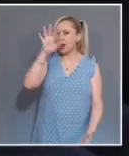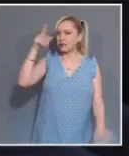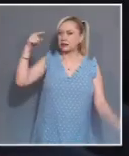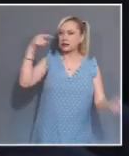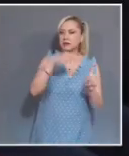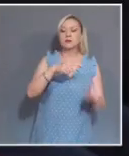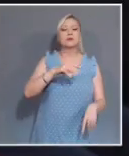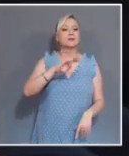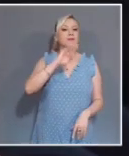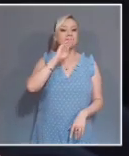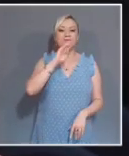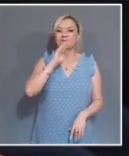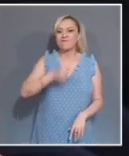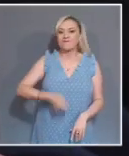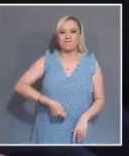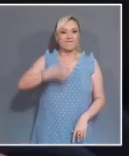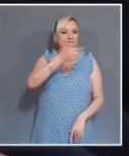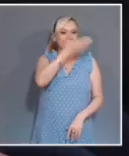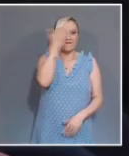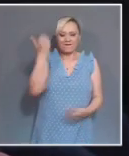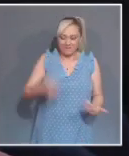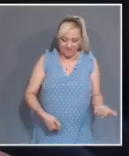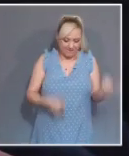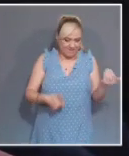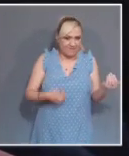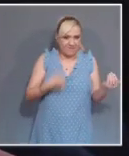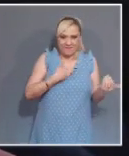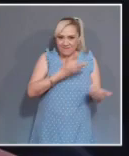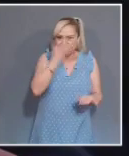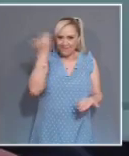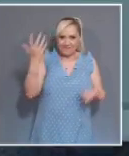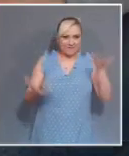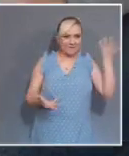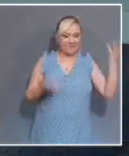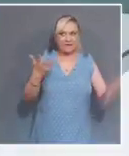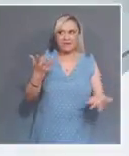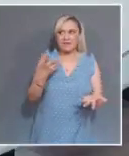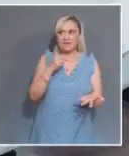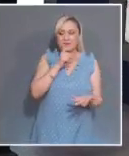desconocimiento y temor a ser estigmatizadas.